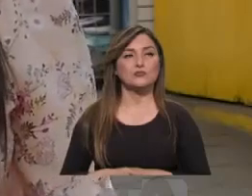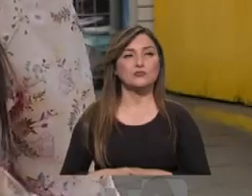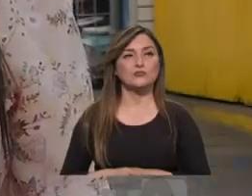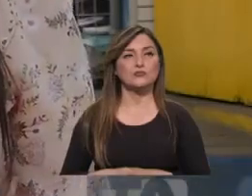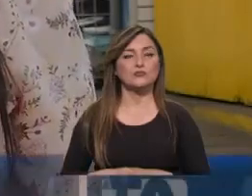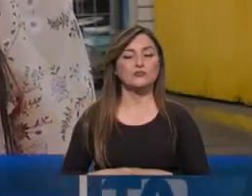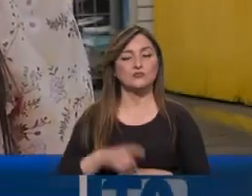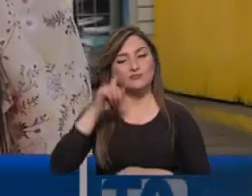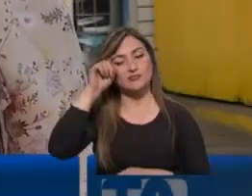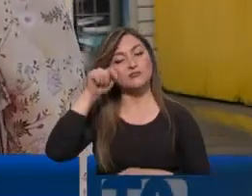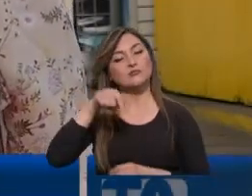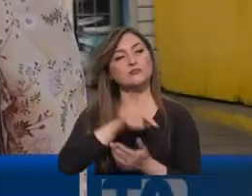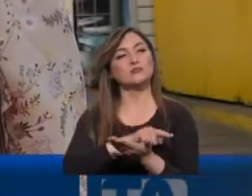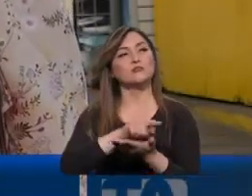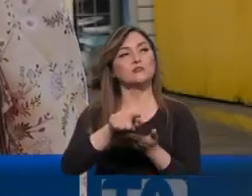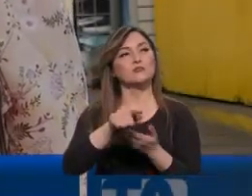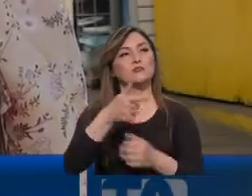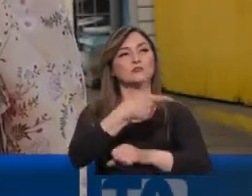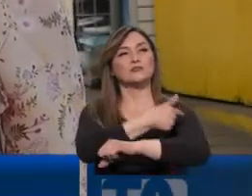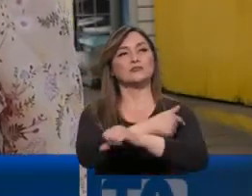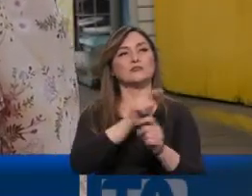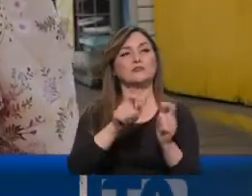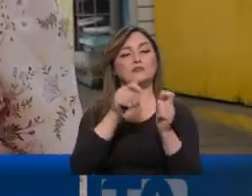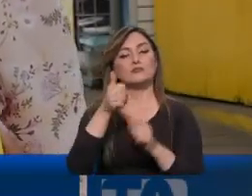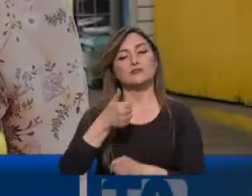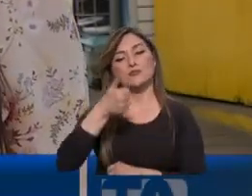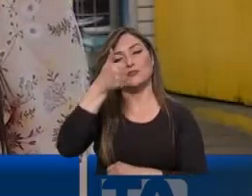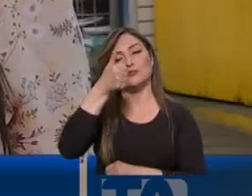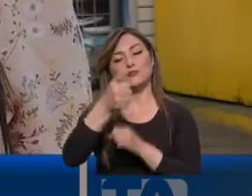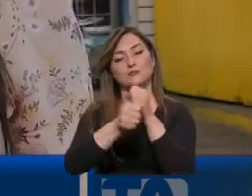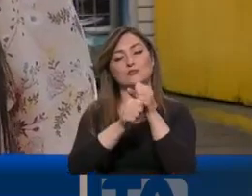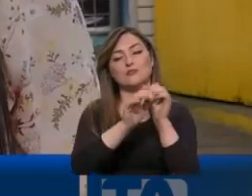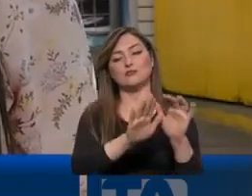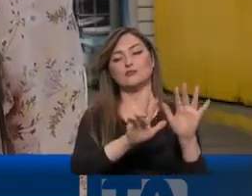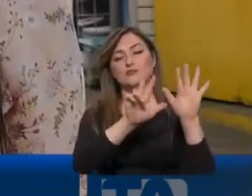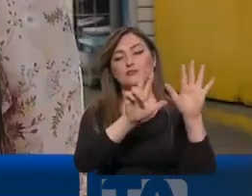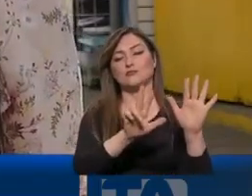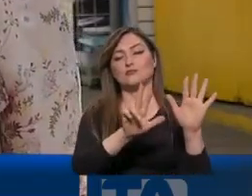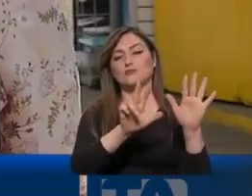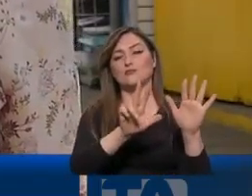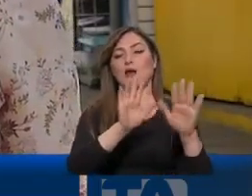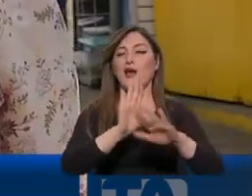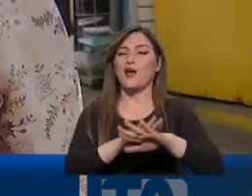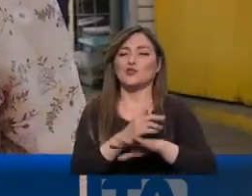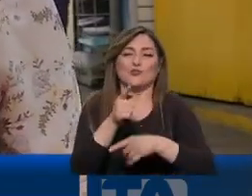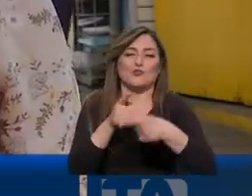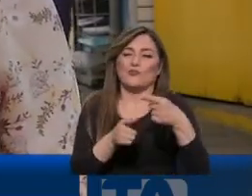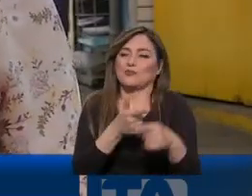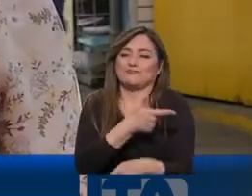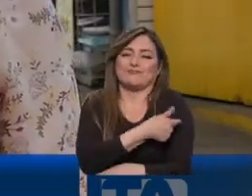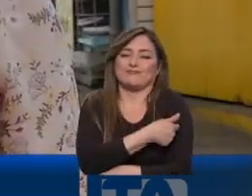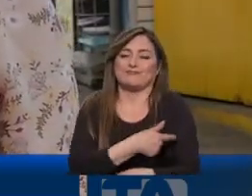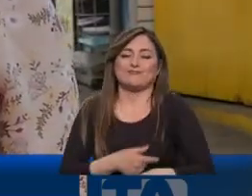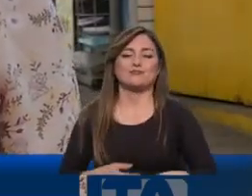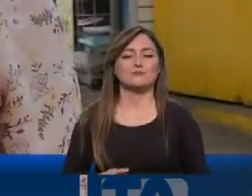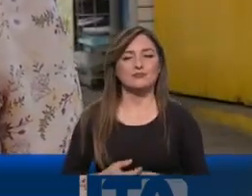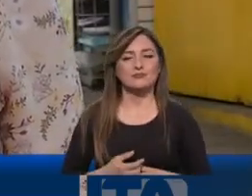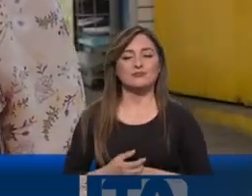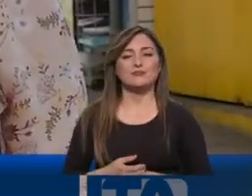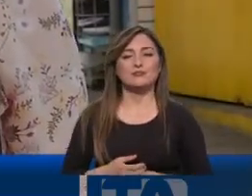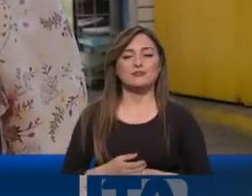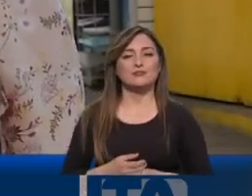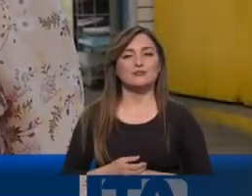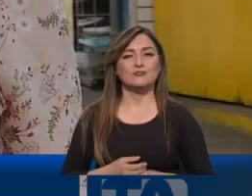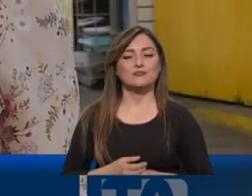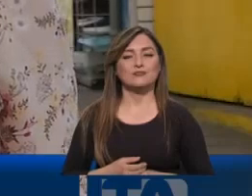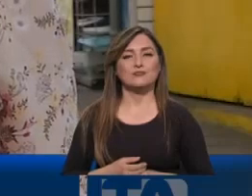que durante esta semana se vacunará a las personas mayores de 18 años que por cualquier motivo no han podido hasta este momento acceder a una